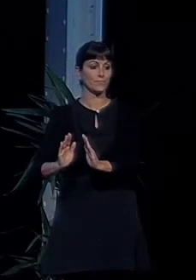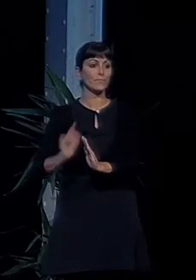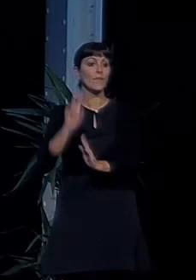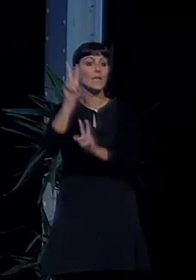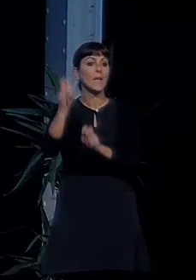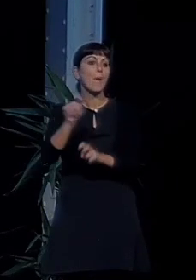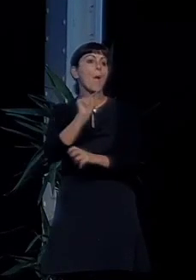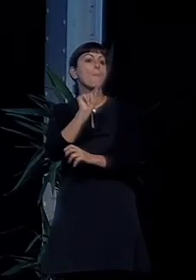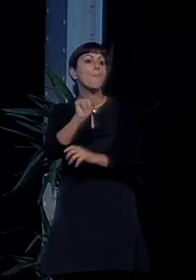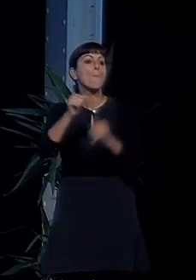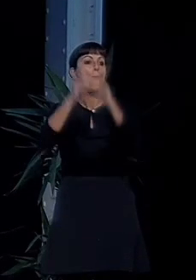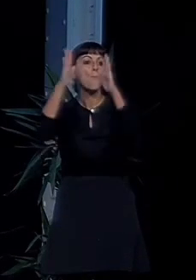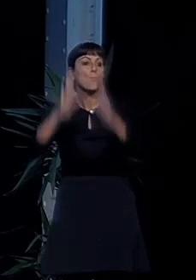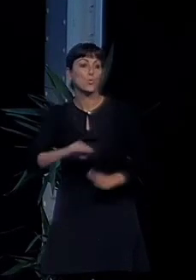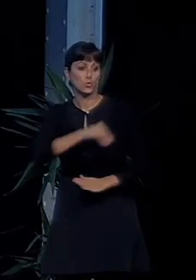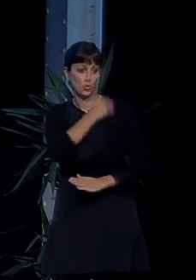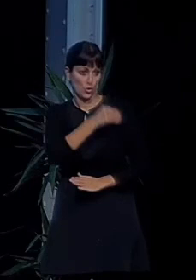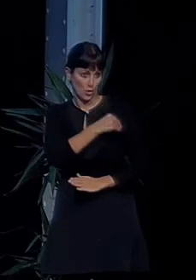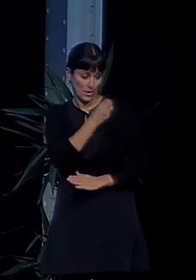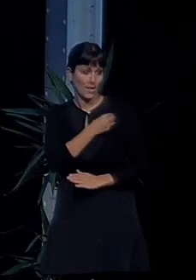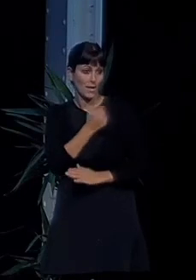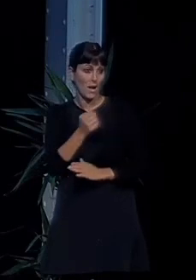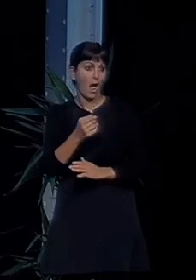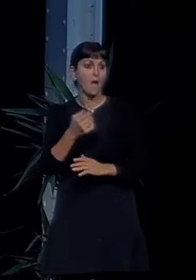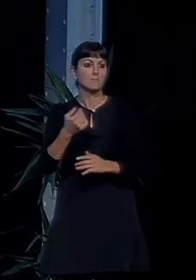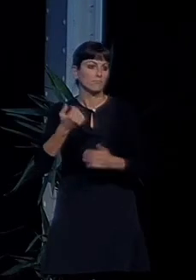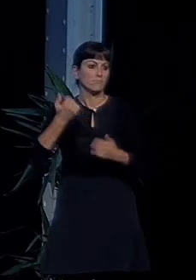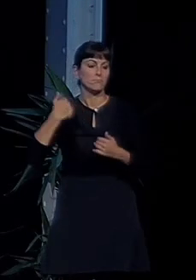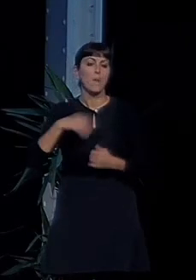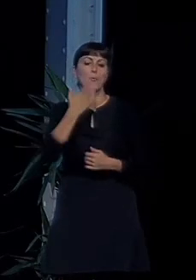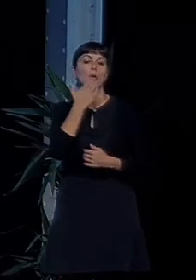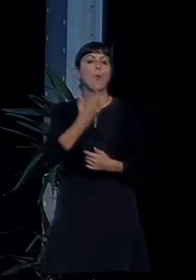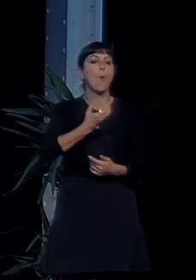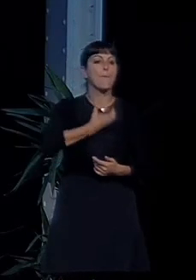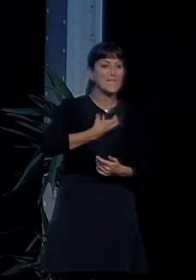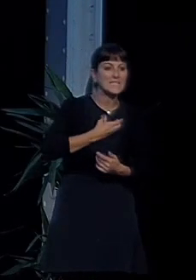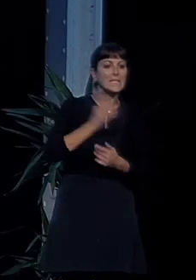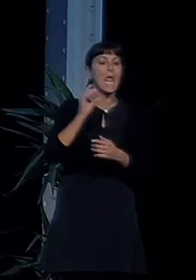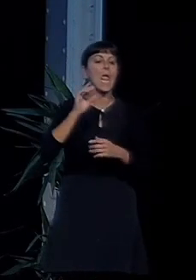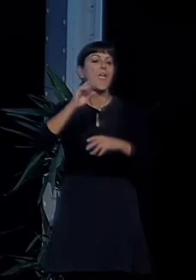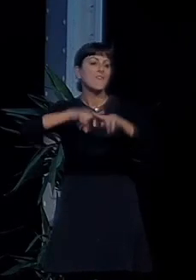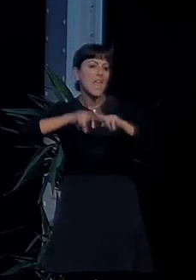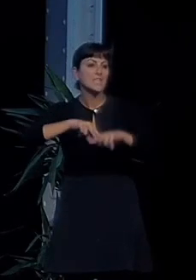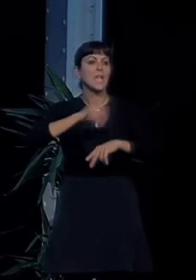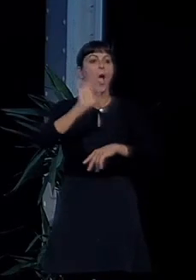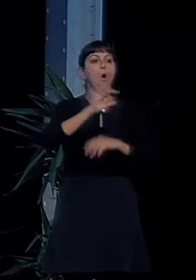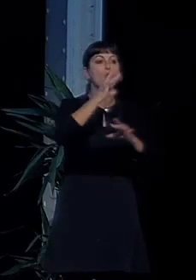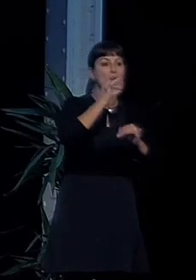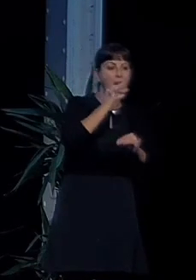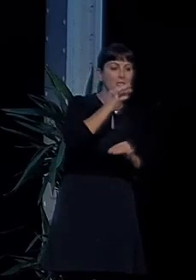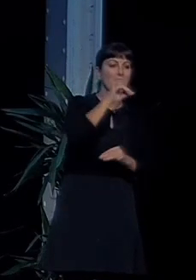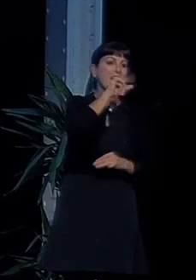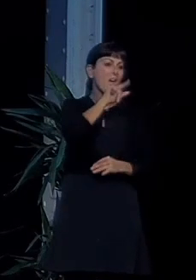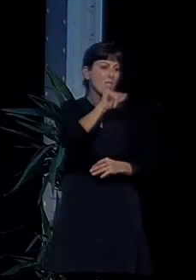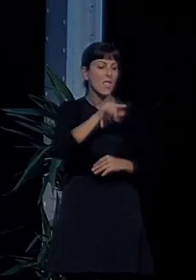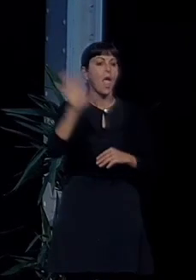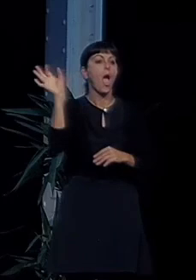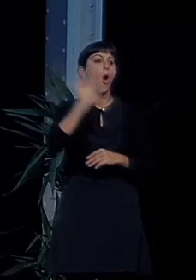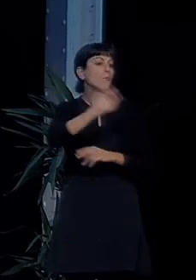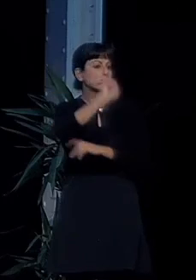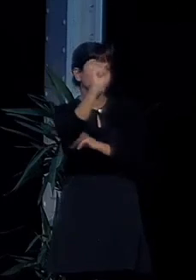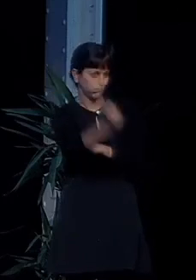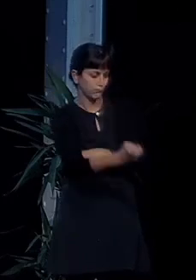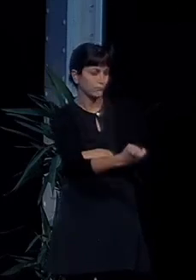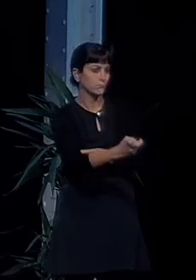puntos lilas, ¿no? Nosotros como ayuntamiento colocamos puntos lilas en la Merced, en los distritos, cuando a fiestas, las fiestas de gracia. Estamos haciendo un